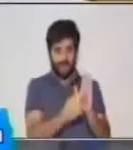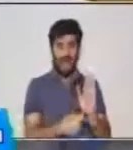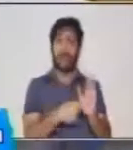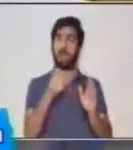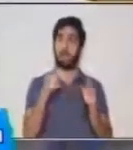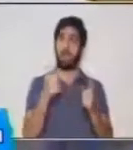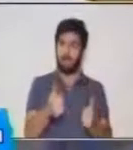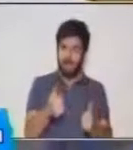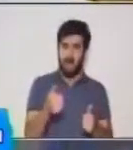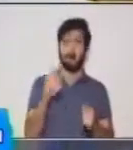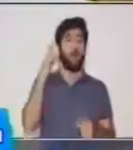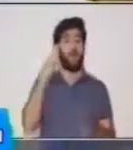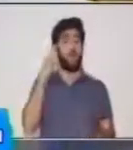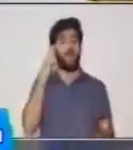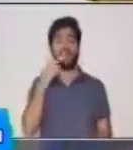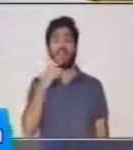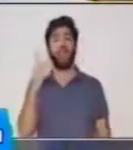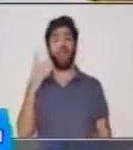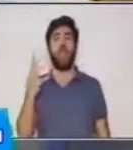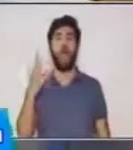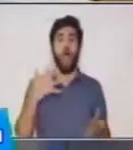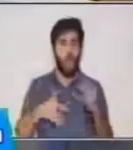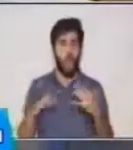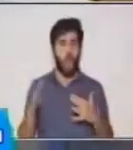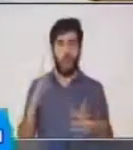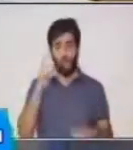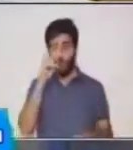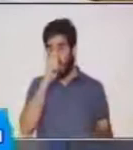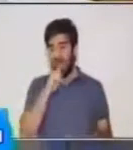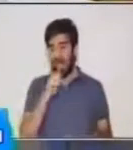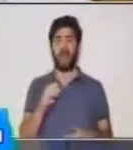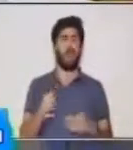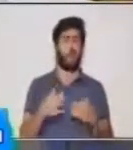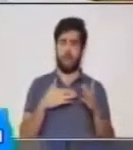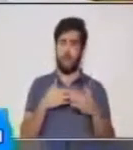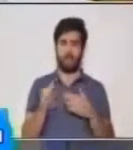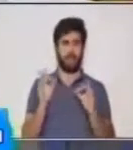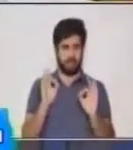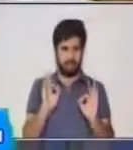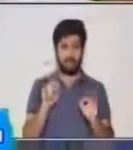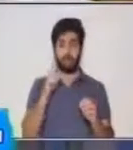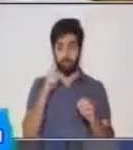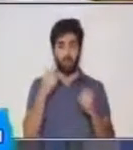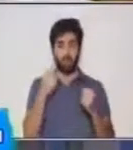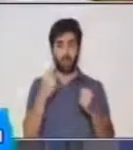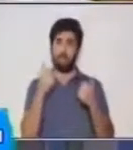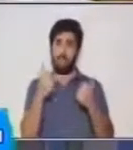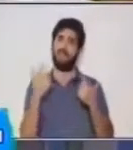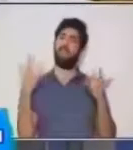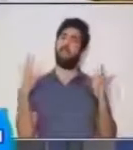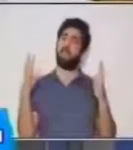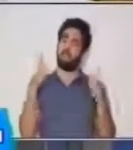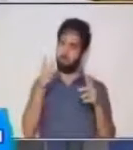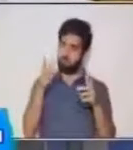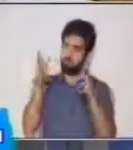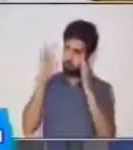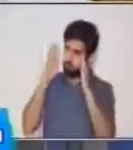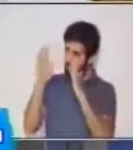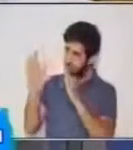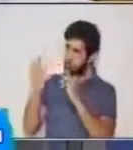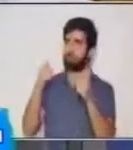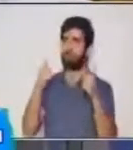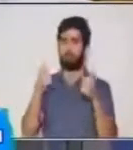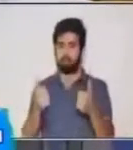qué es lo que hacía falta. ¿Te diste cuenta de nuestra mesa? Muy bien. De nuestros objetos, principalmente era algo